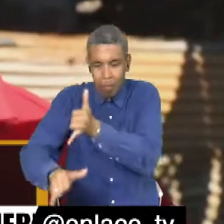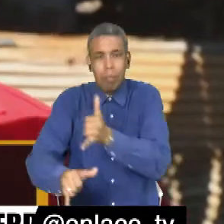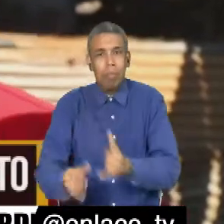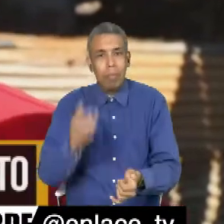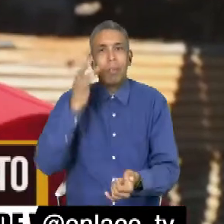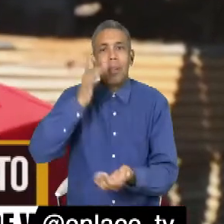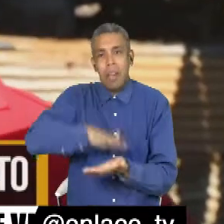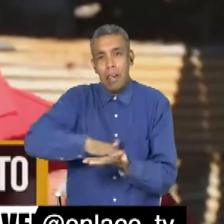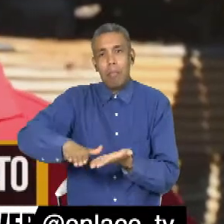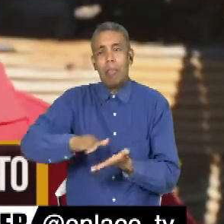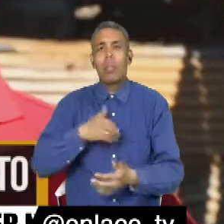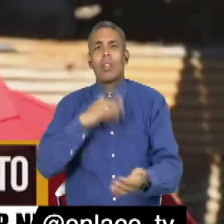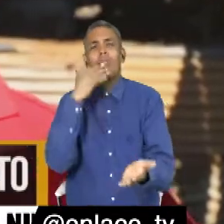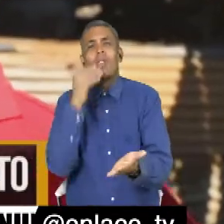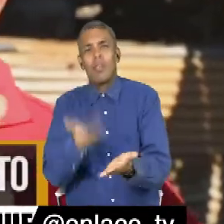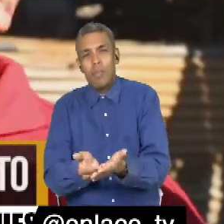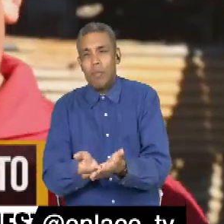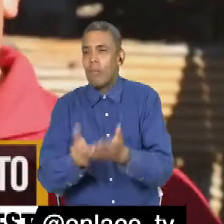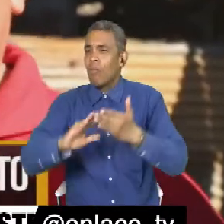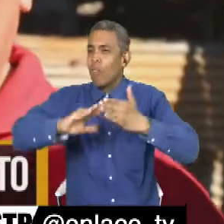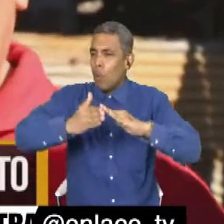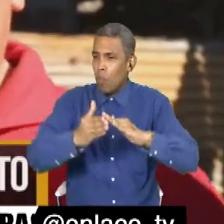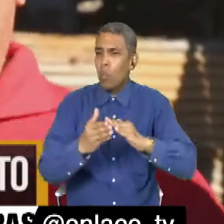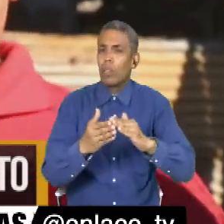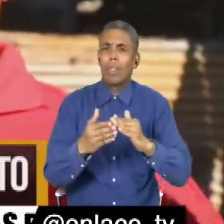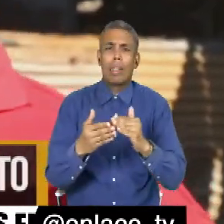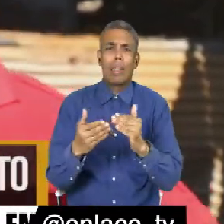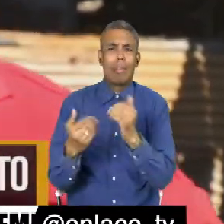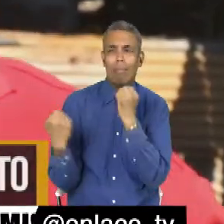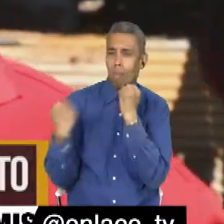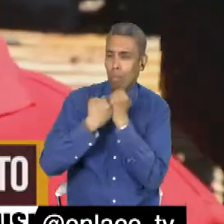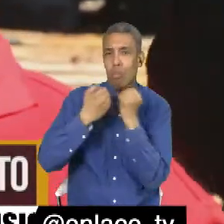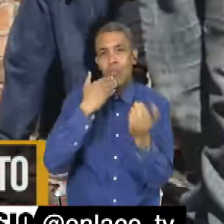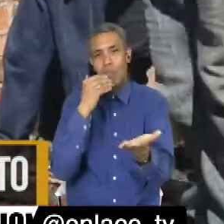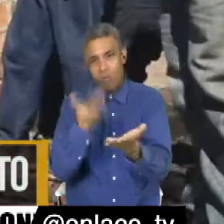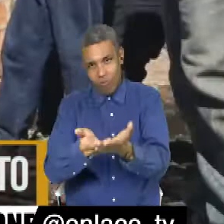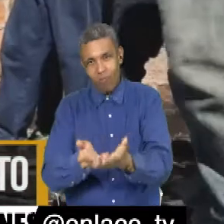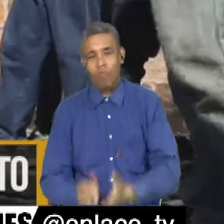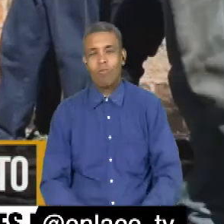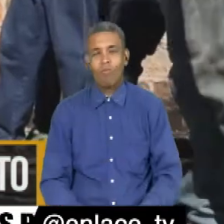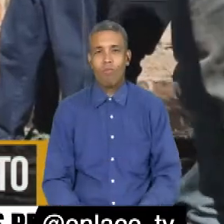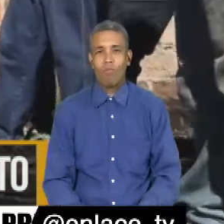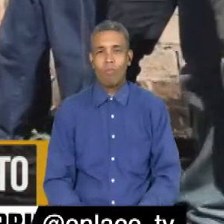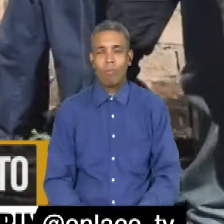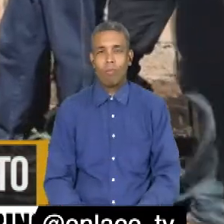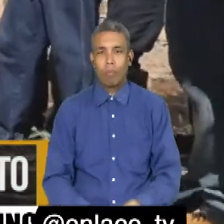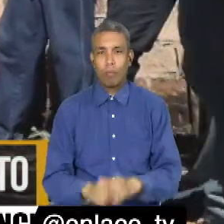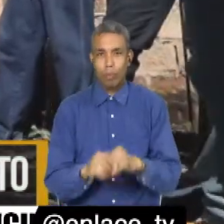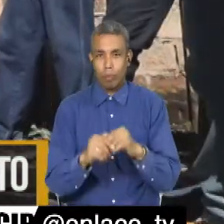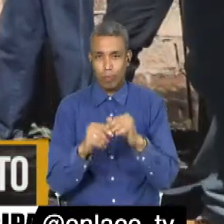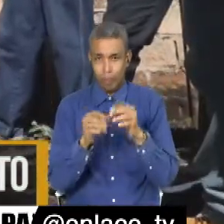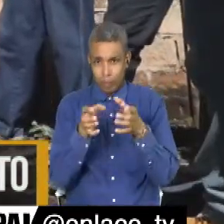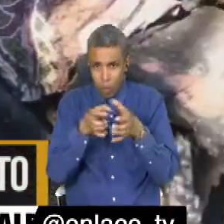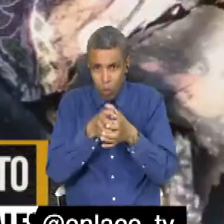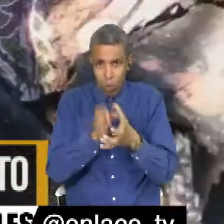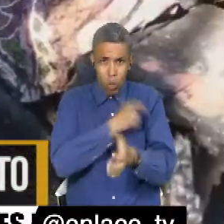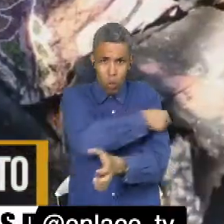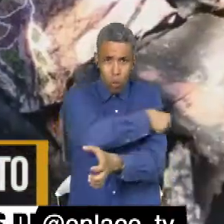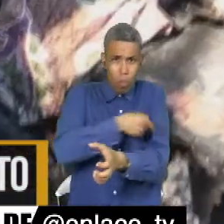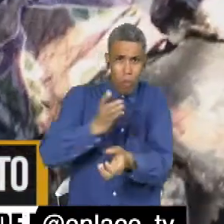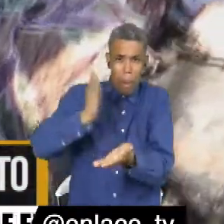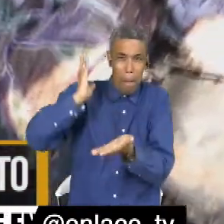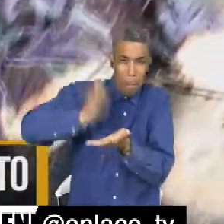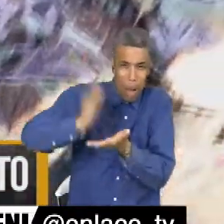nos ha dado la mano. Muchas gracias. El Consejo Municipal para la Gestión del Riesgo de